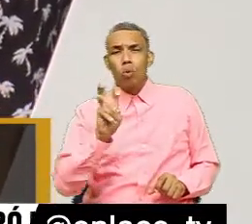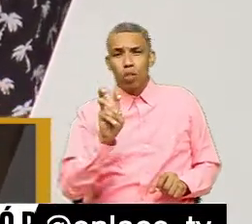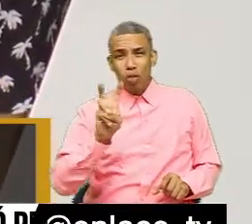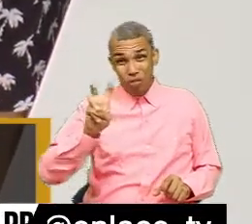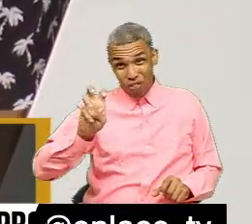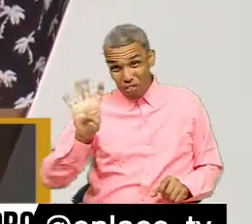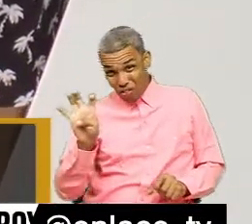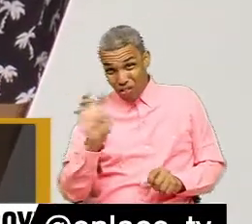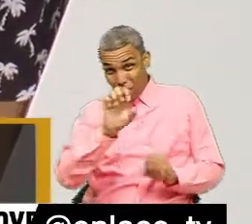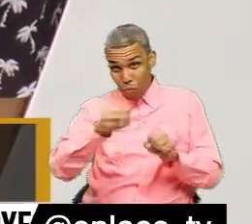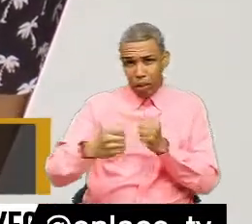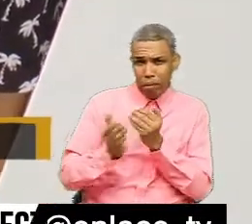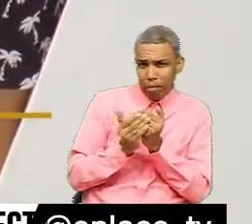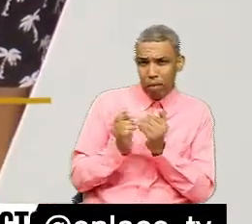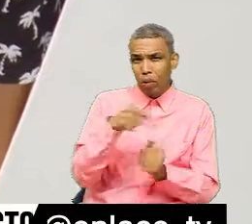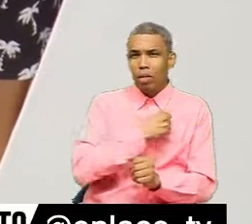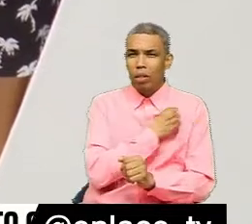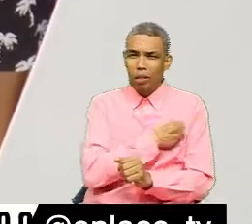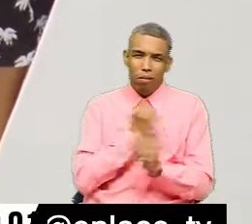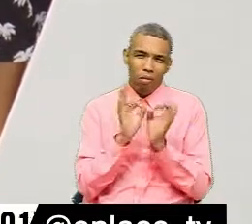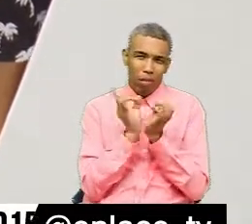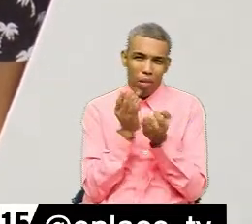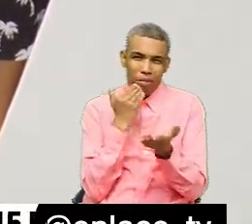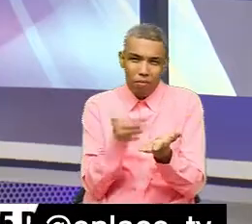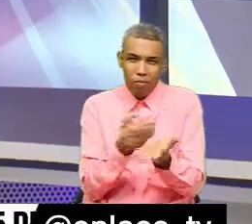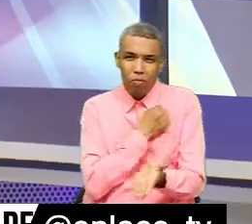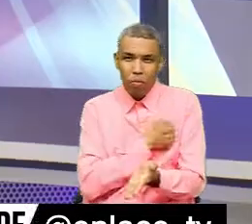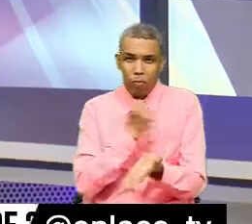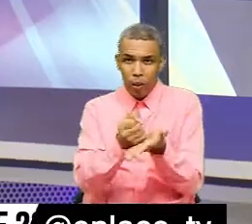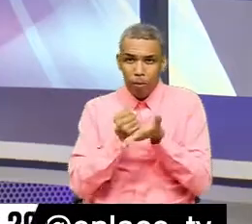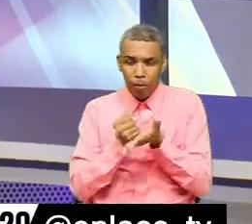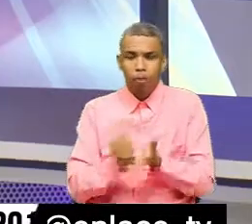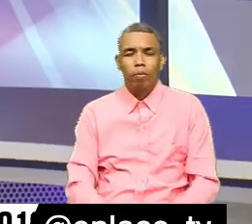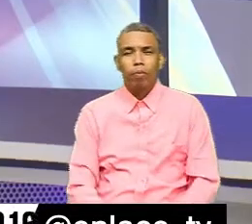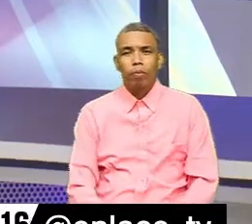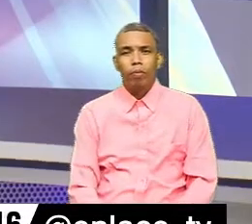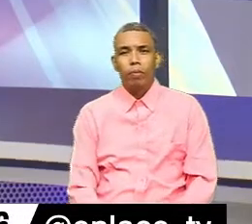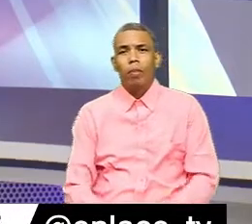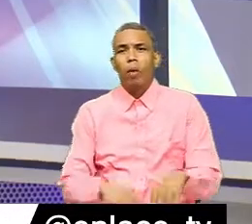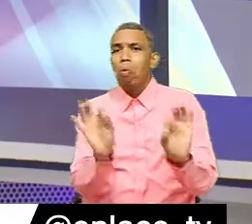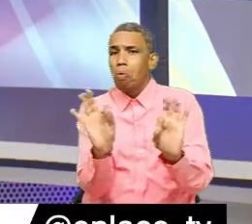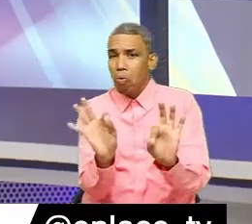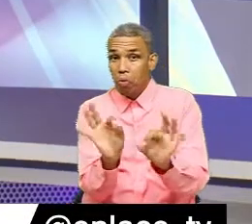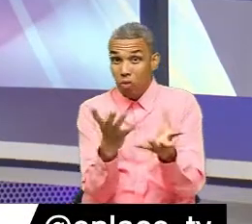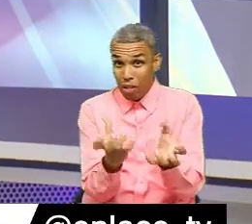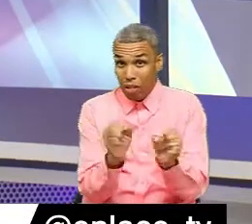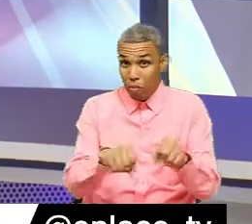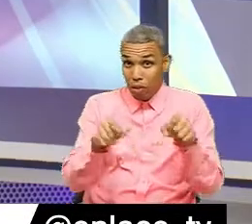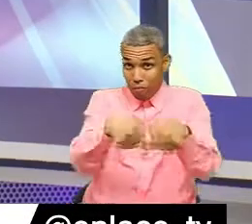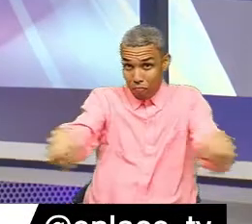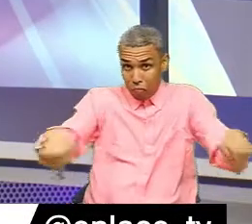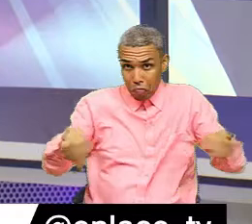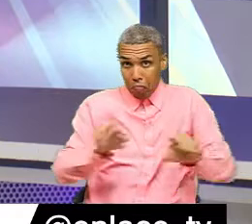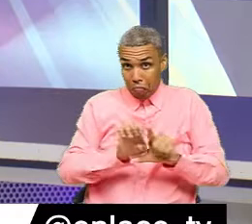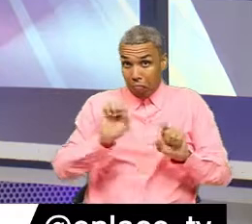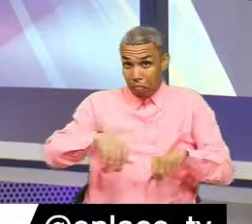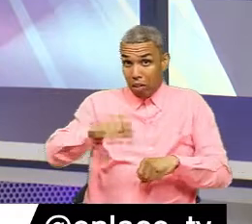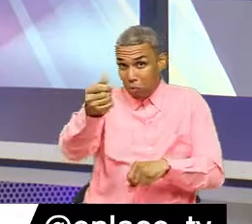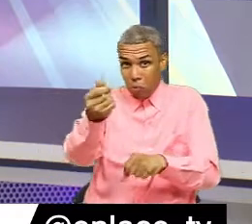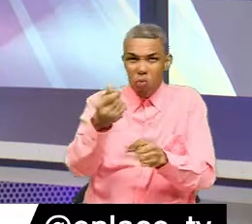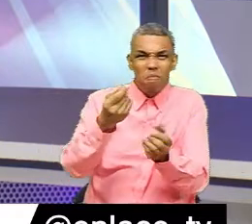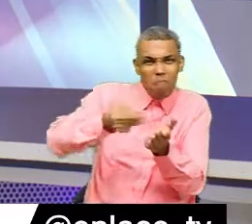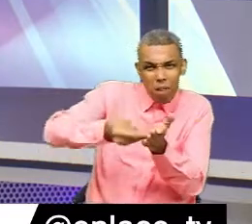317-725-4879. Esta familia se los agradecerá. O también cualquier aporte, hacerlo llegar a Enlace Televisión a través